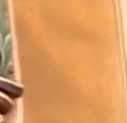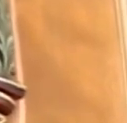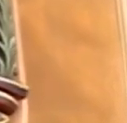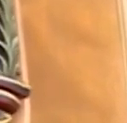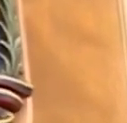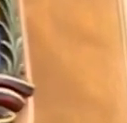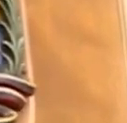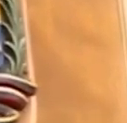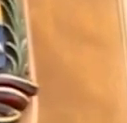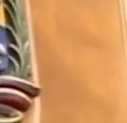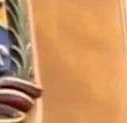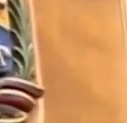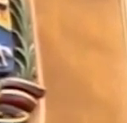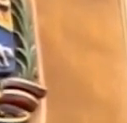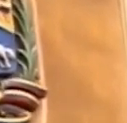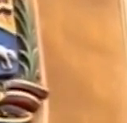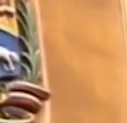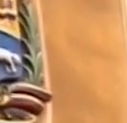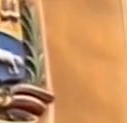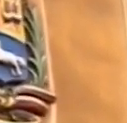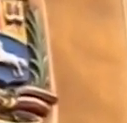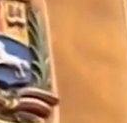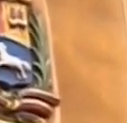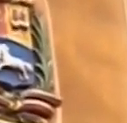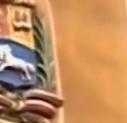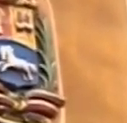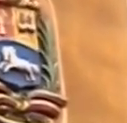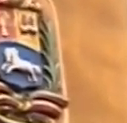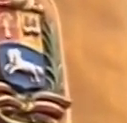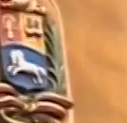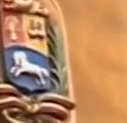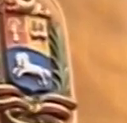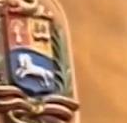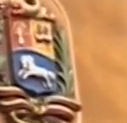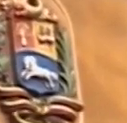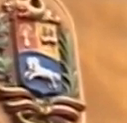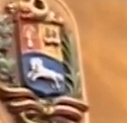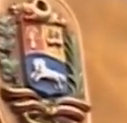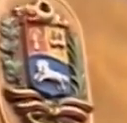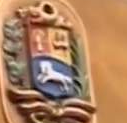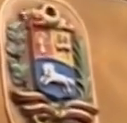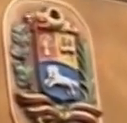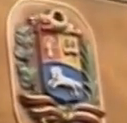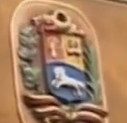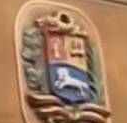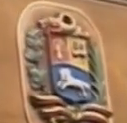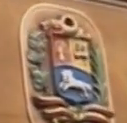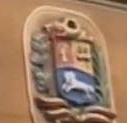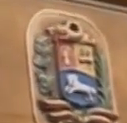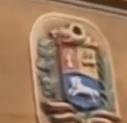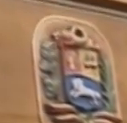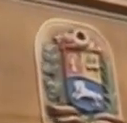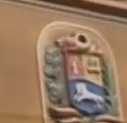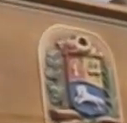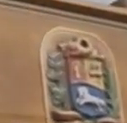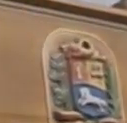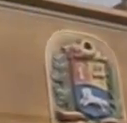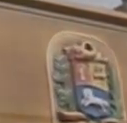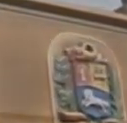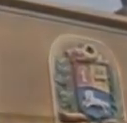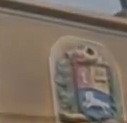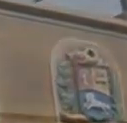entrega mensualmente, es un bono por 700.000 bolívares que se le entrega a todas las mujeres venezolanas y que